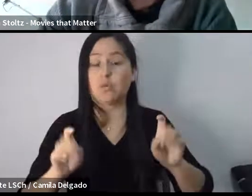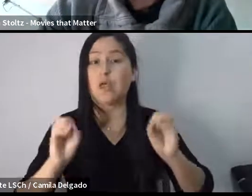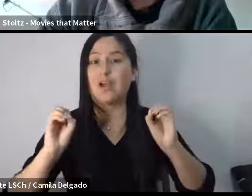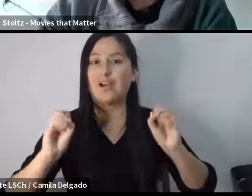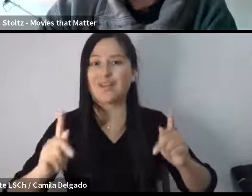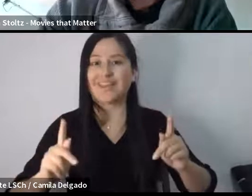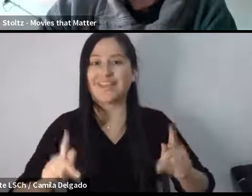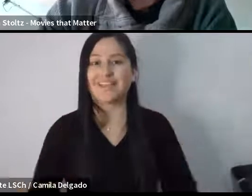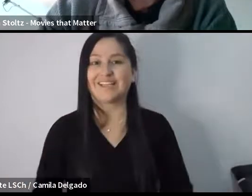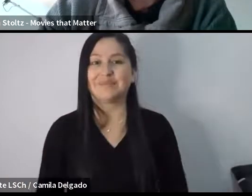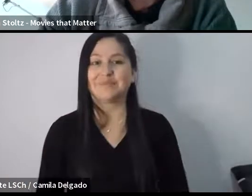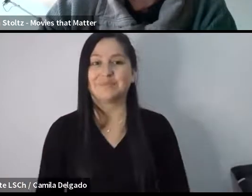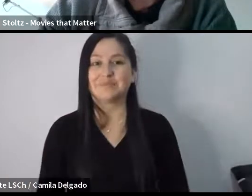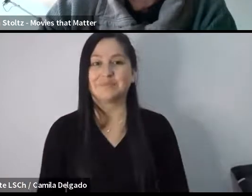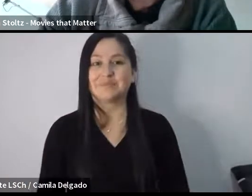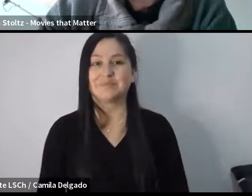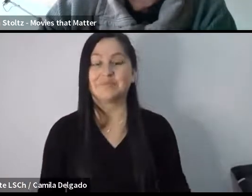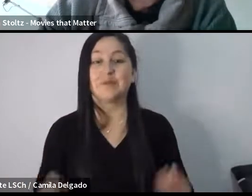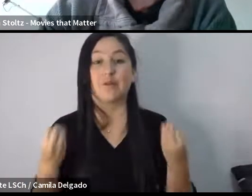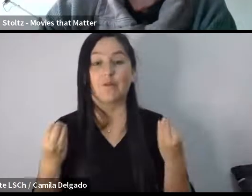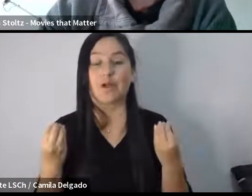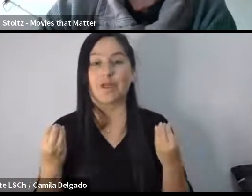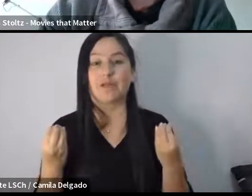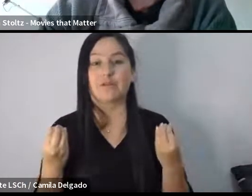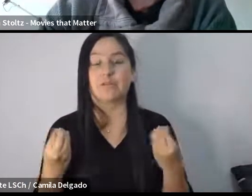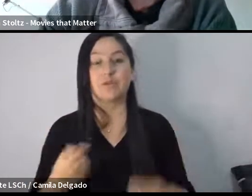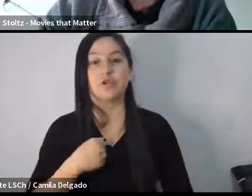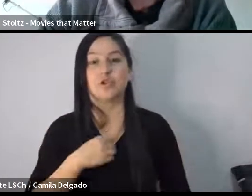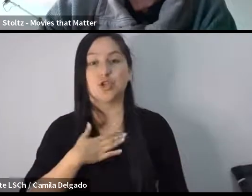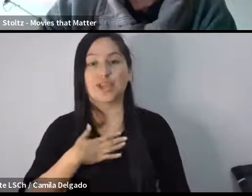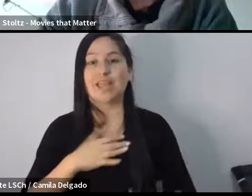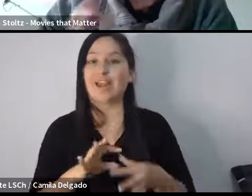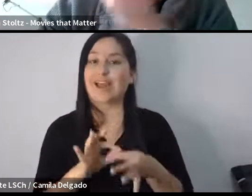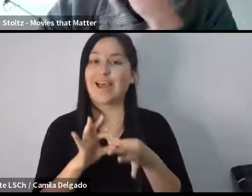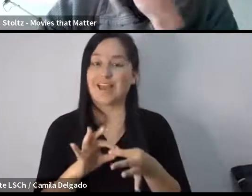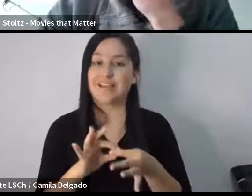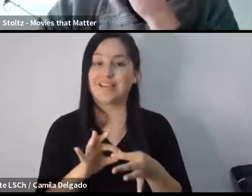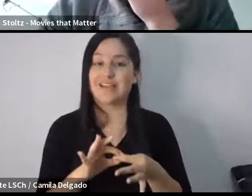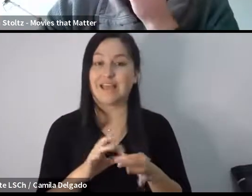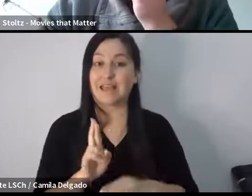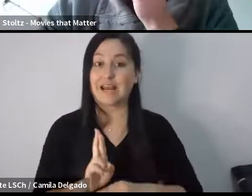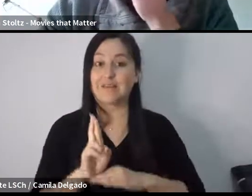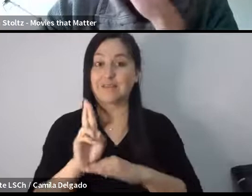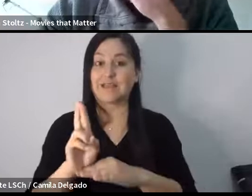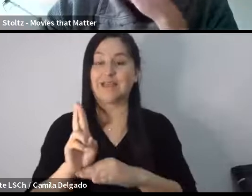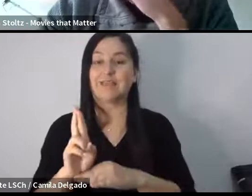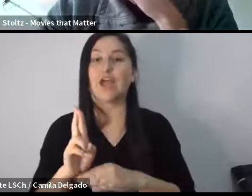gracias. Bueno, yo quiero agradecerles en nombre de Conecta